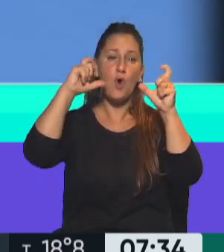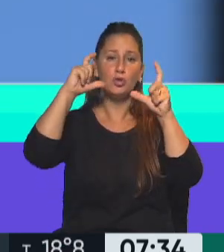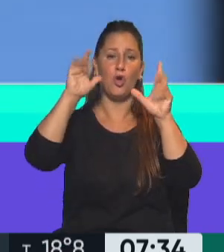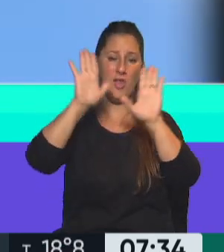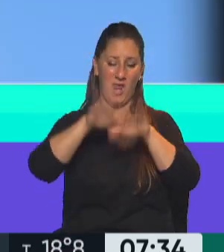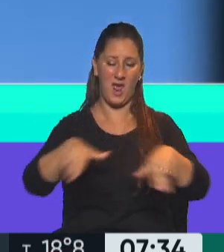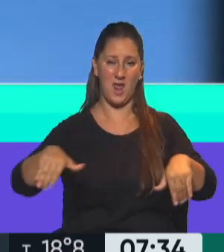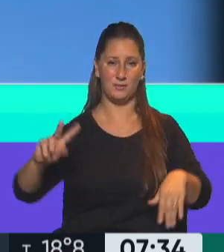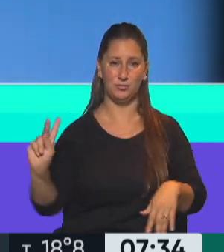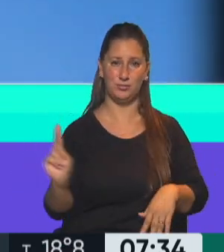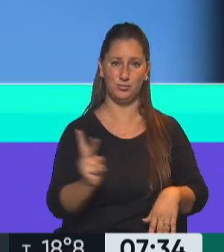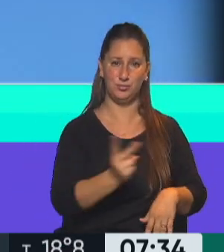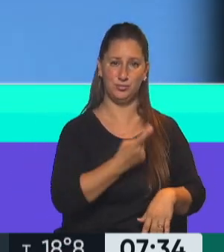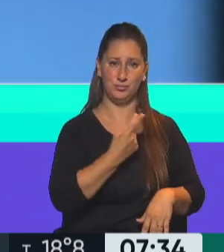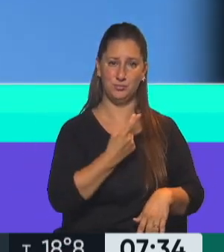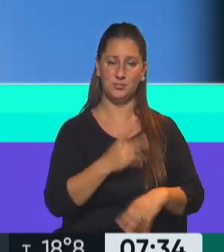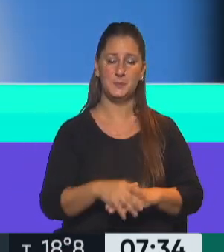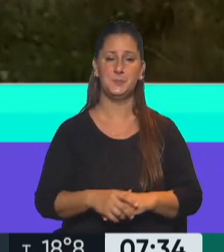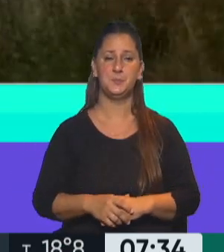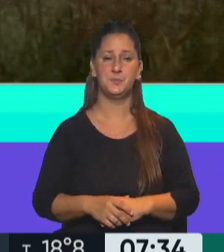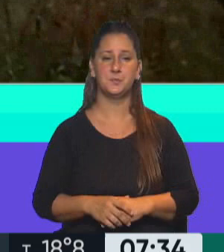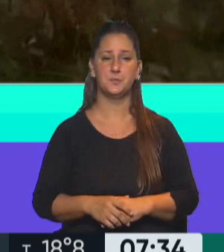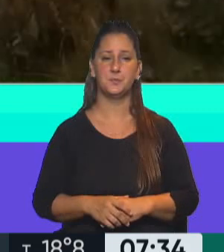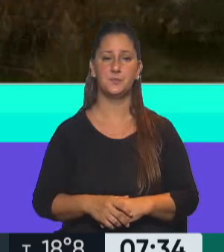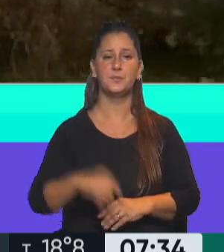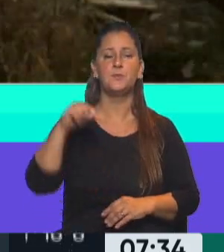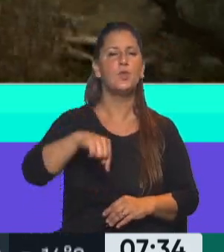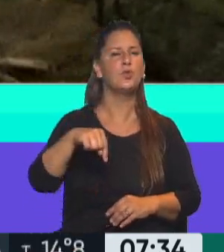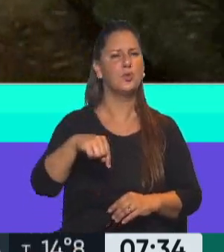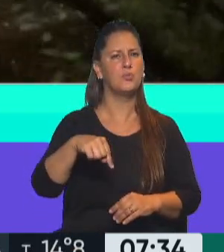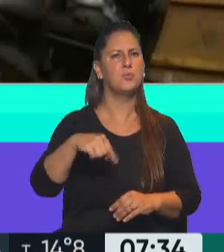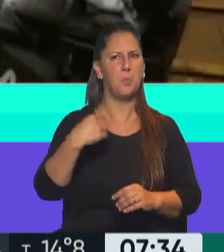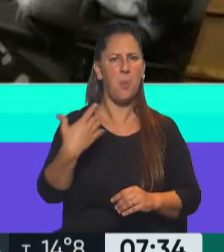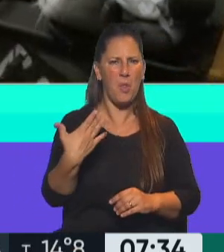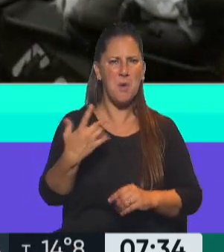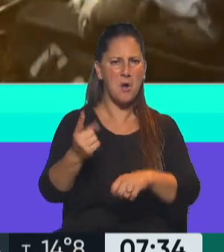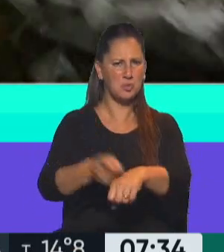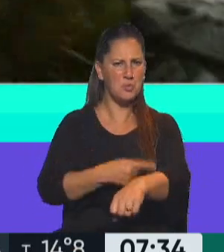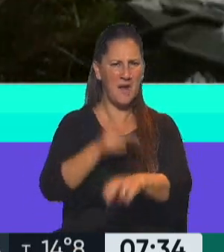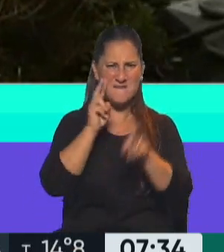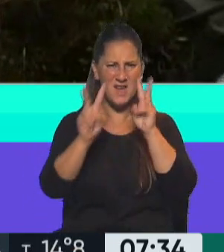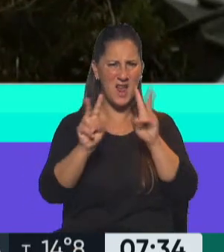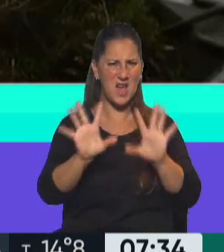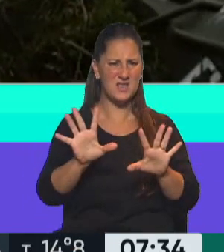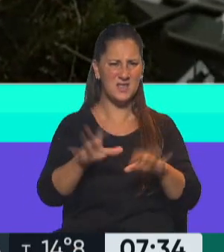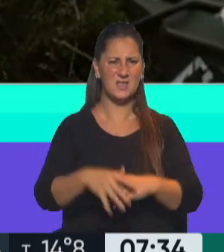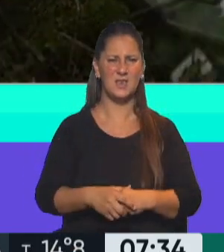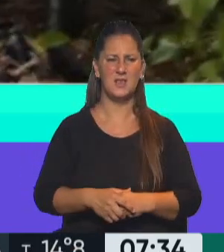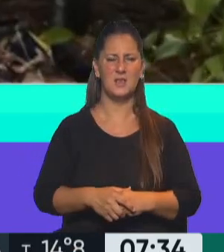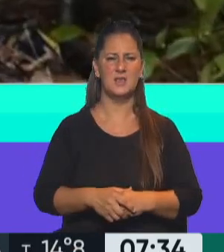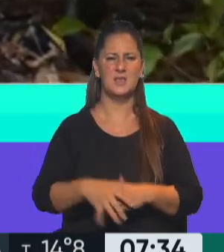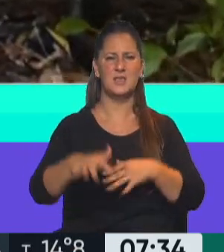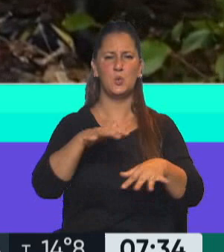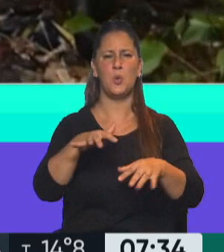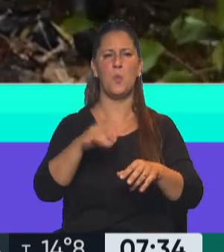desfigurados. Lamentablemente, como hasta qué punto podemos acostumbrar de ver cuando, no sé, las imágenes escalofriantes